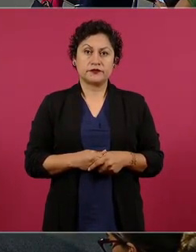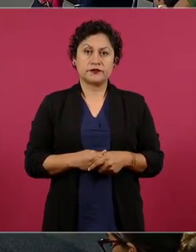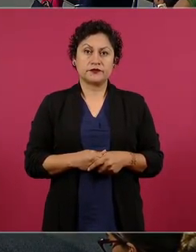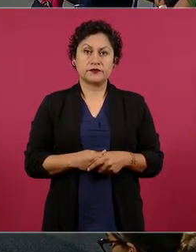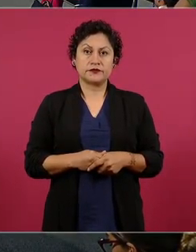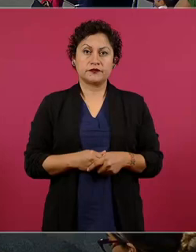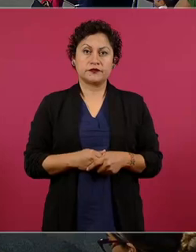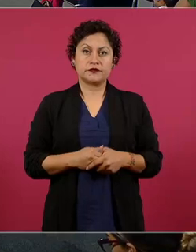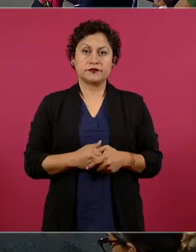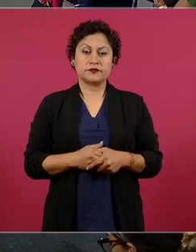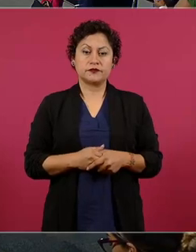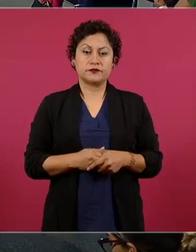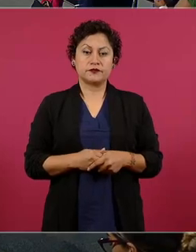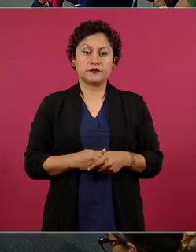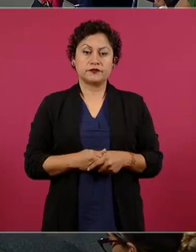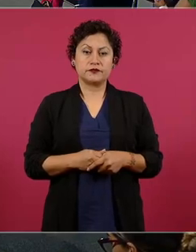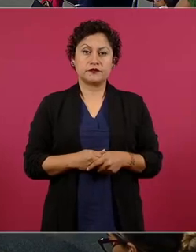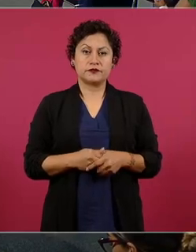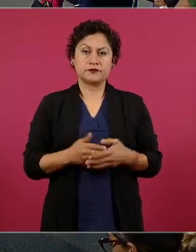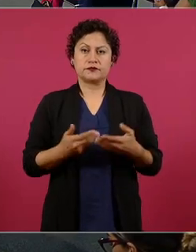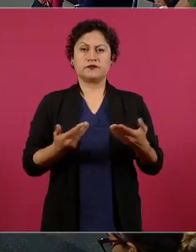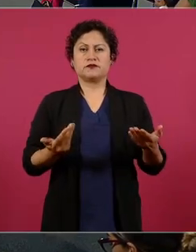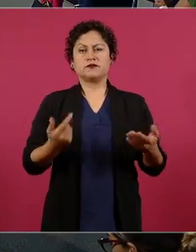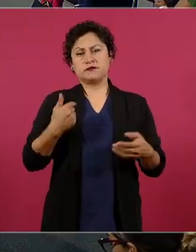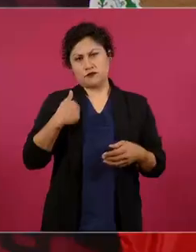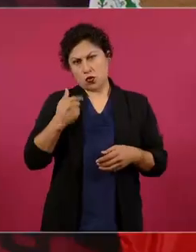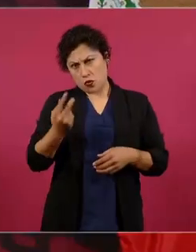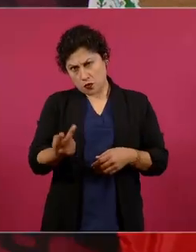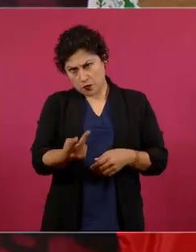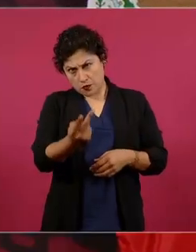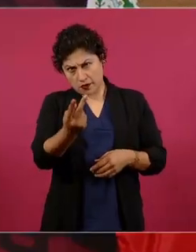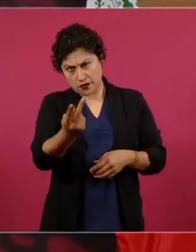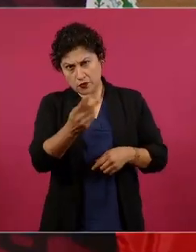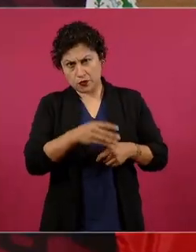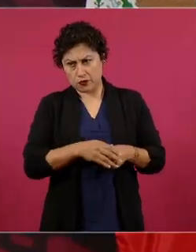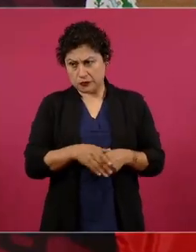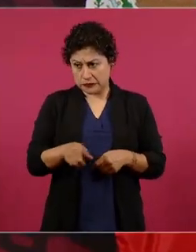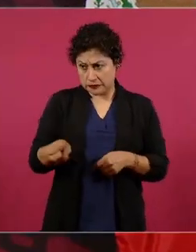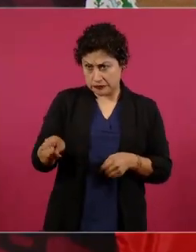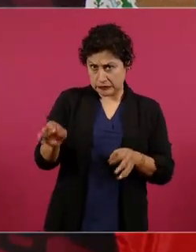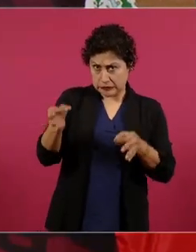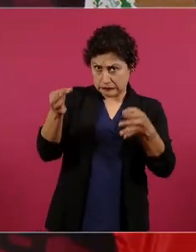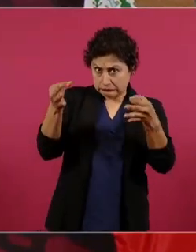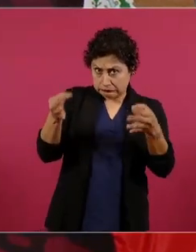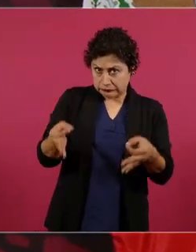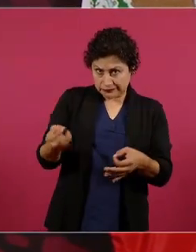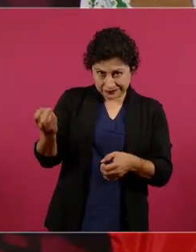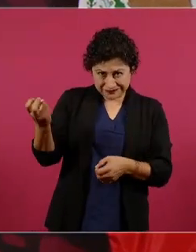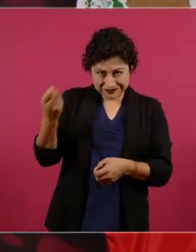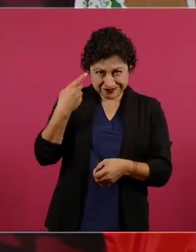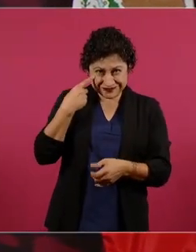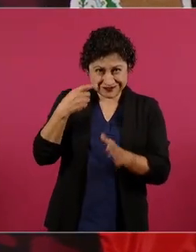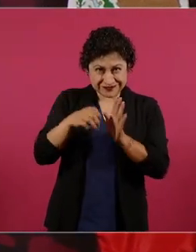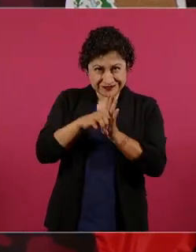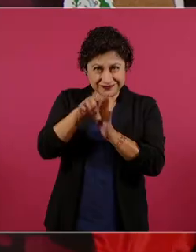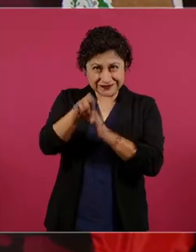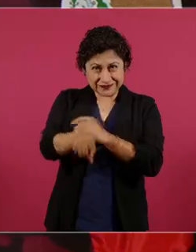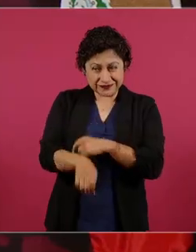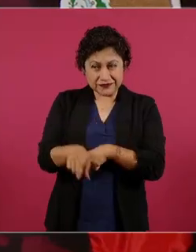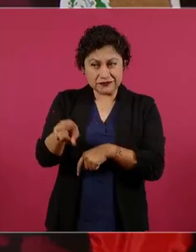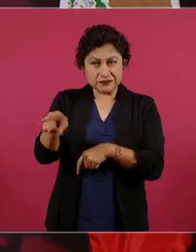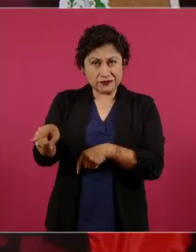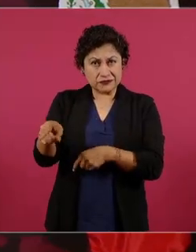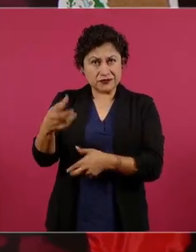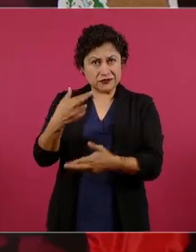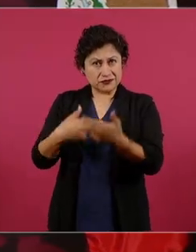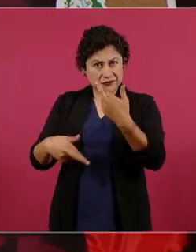¿Qué no podemos regresar a esto? O sea, en los nuevos tiempos, con las nuevas circunstancias, no